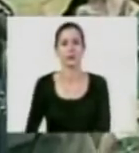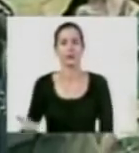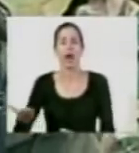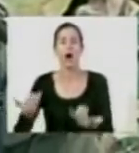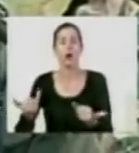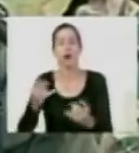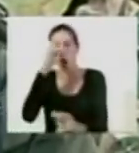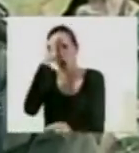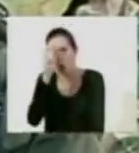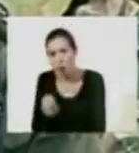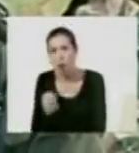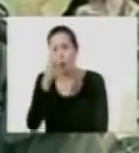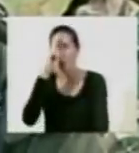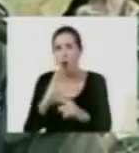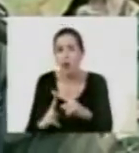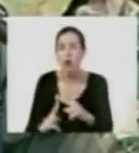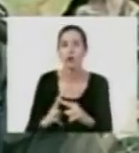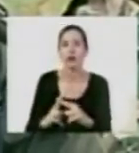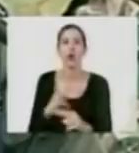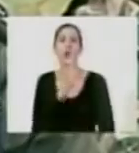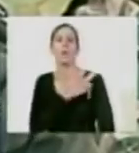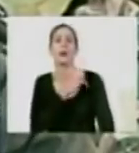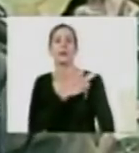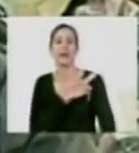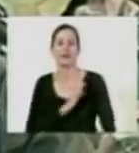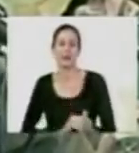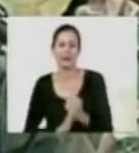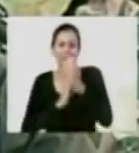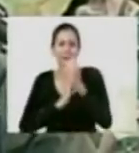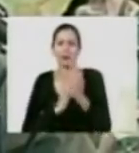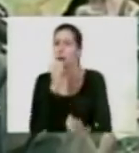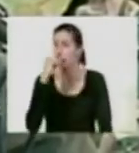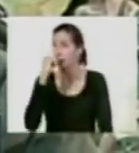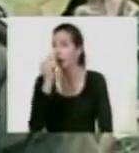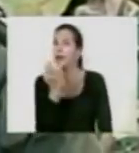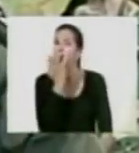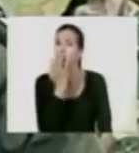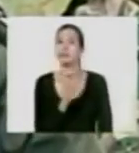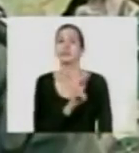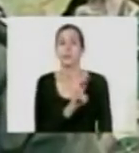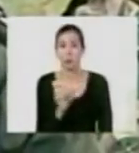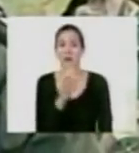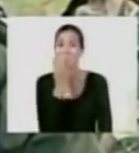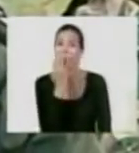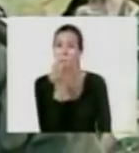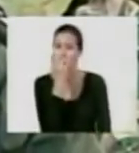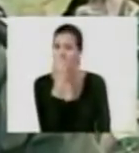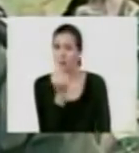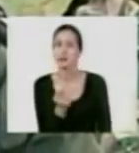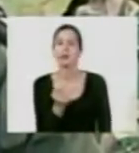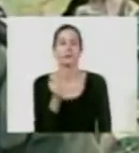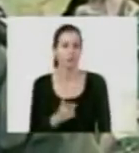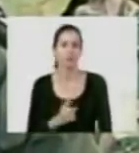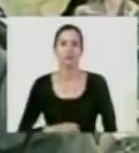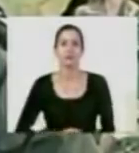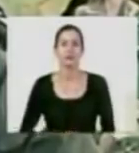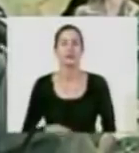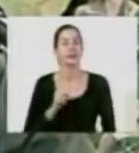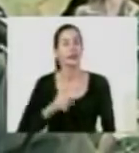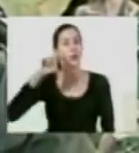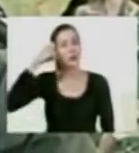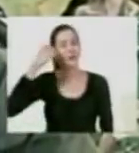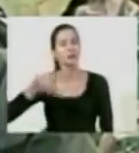Zamora, que es parte del sistema ideológico EBR que nos dejó nuestro comandante Hugo Chávez. Hay que decirlo, hay que recordarlo